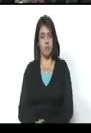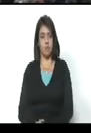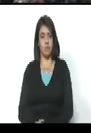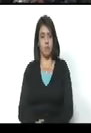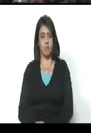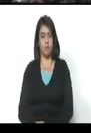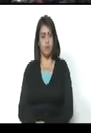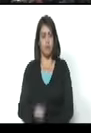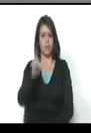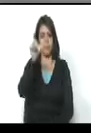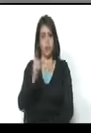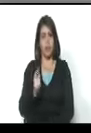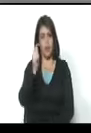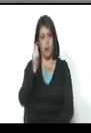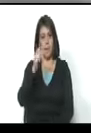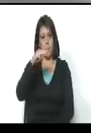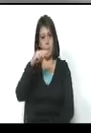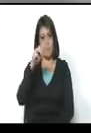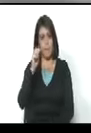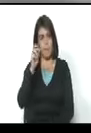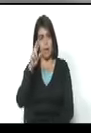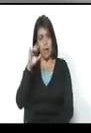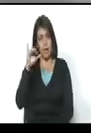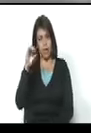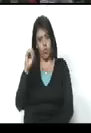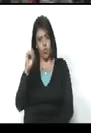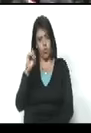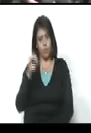Voy a dejar en derecho a palabra al diputado Mario Silva.